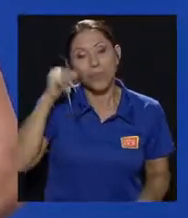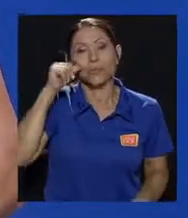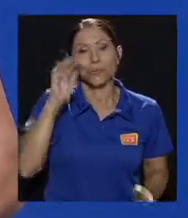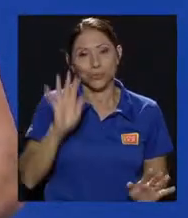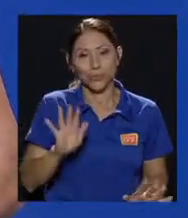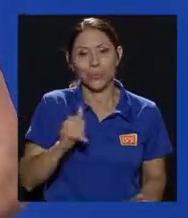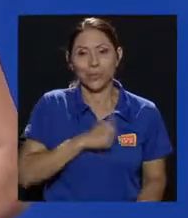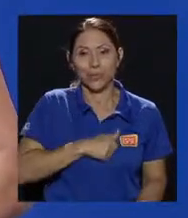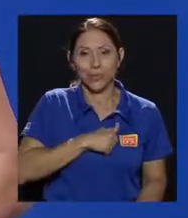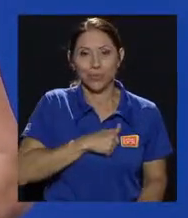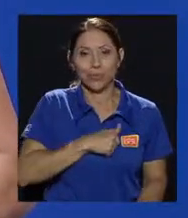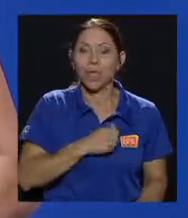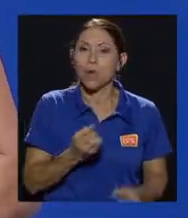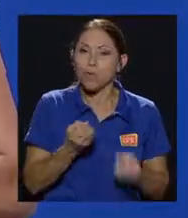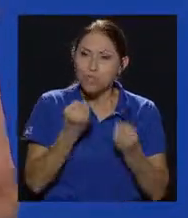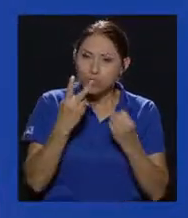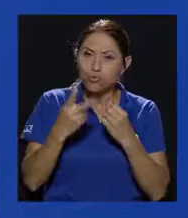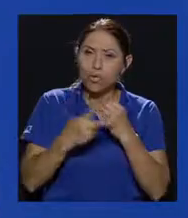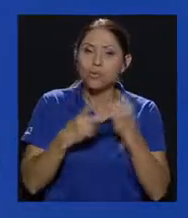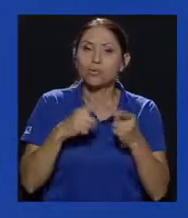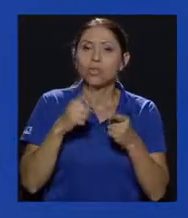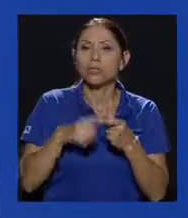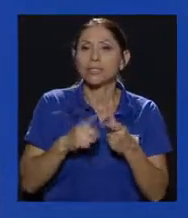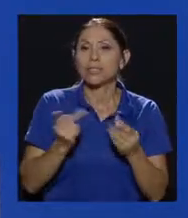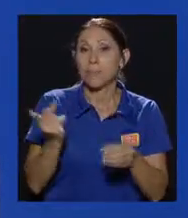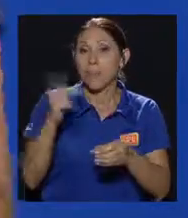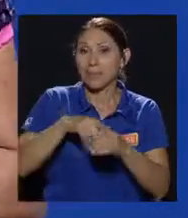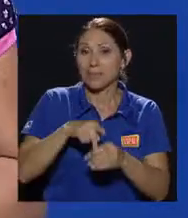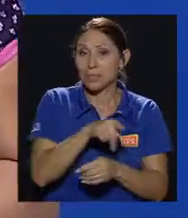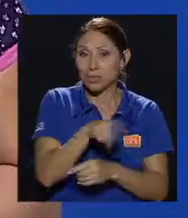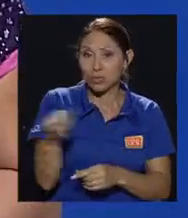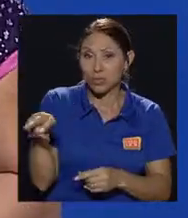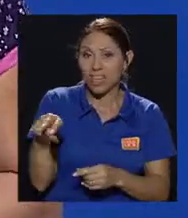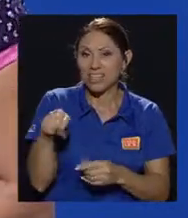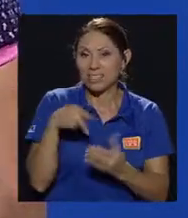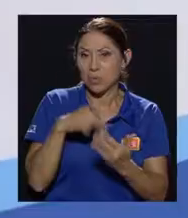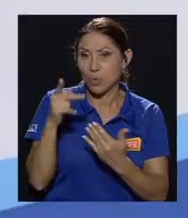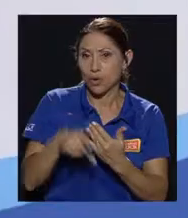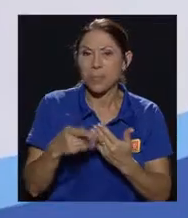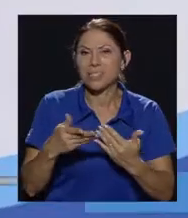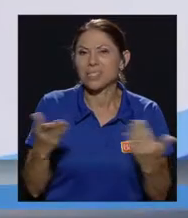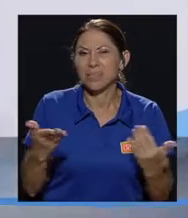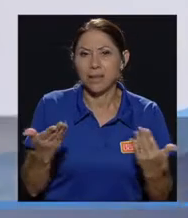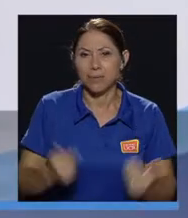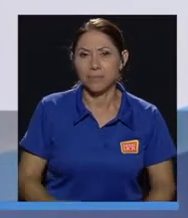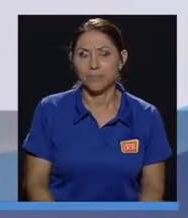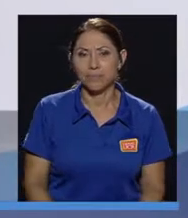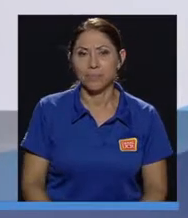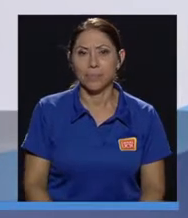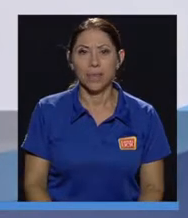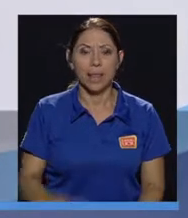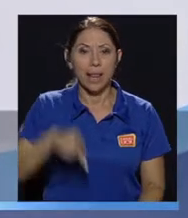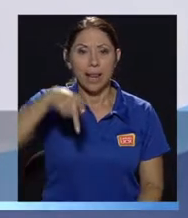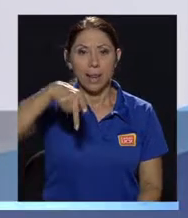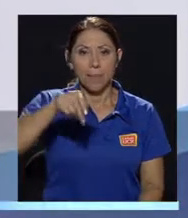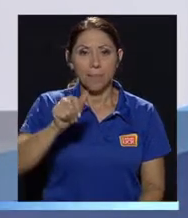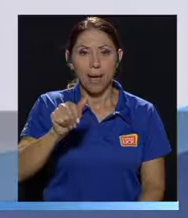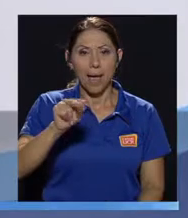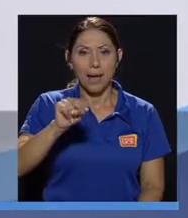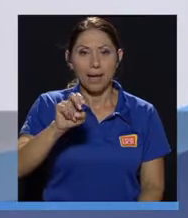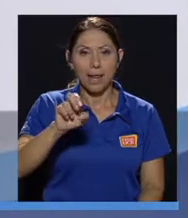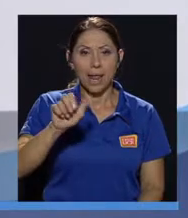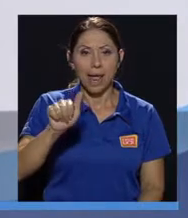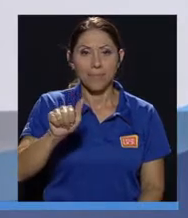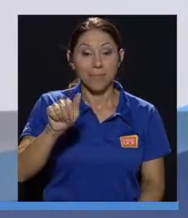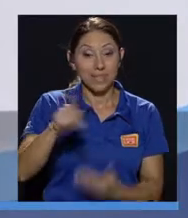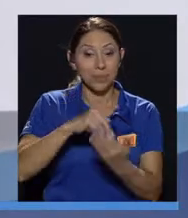adultos. En muchos casos. Entonces, ¿cuál fue la participación de ustedes en estos programas? El PANEA, que es el programa de